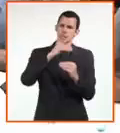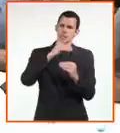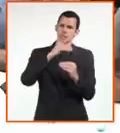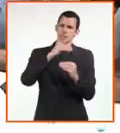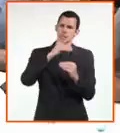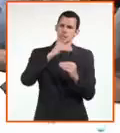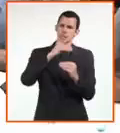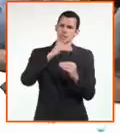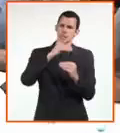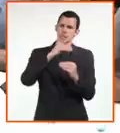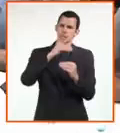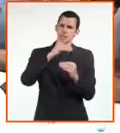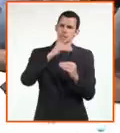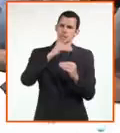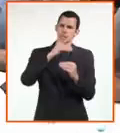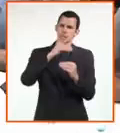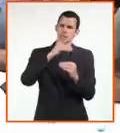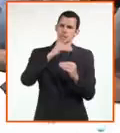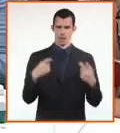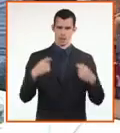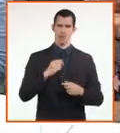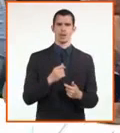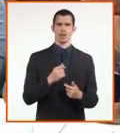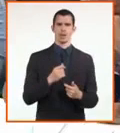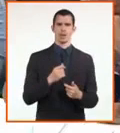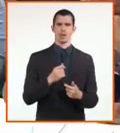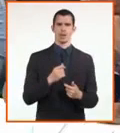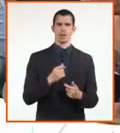logrando desde las actividades y procesos la